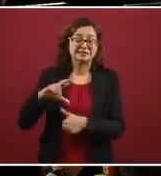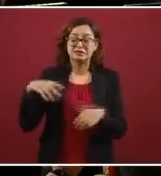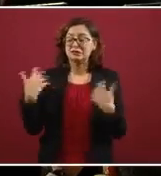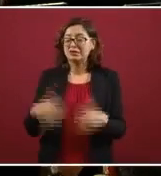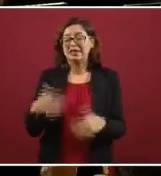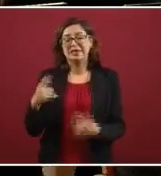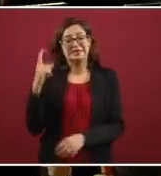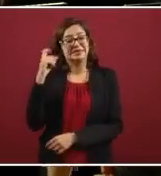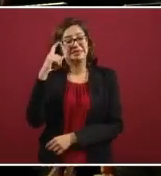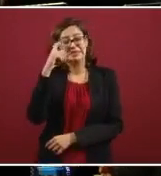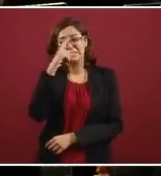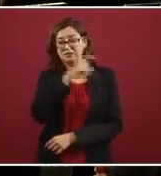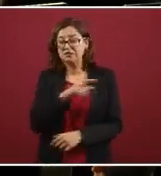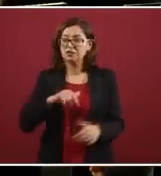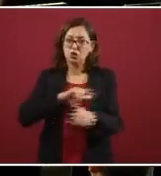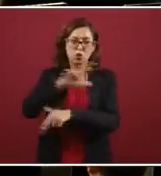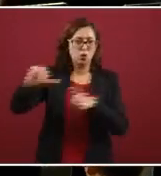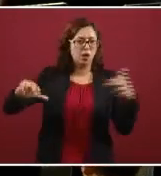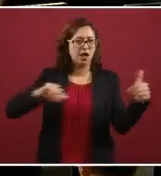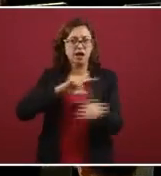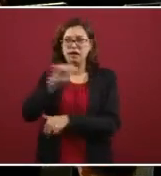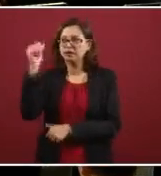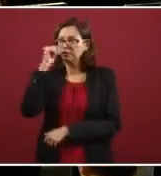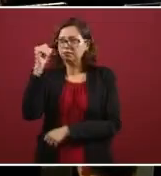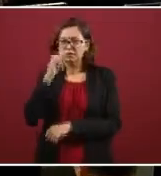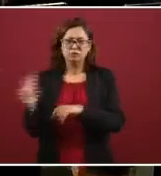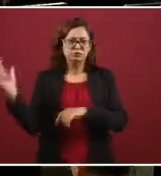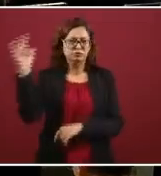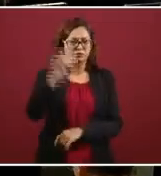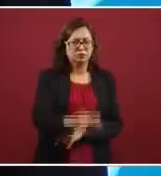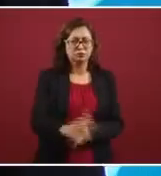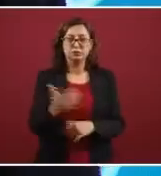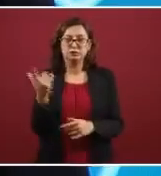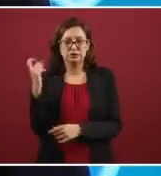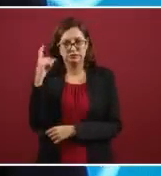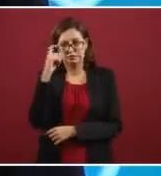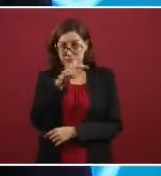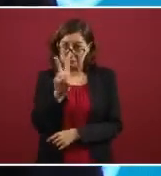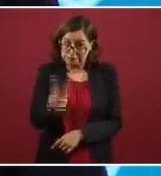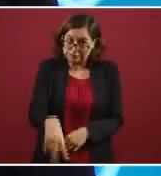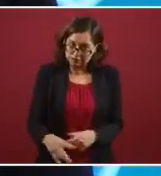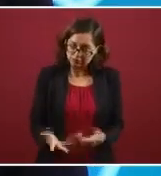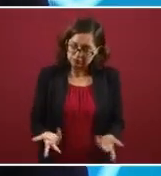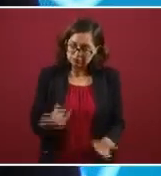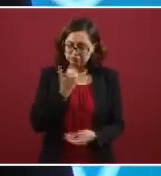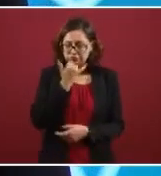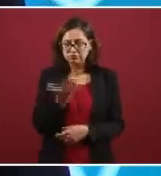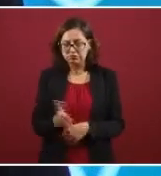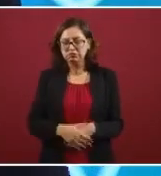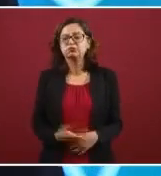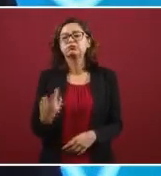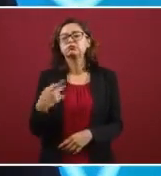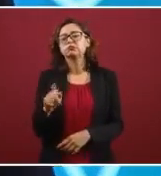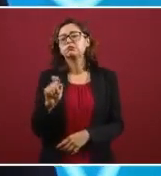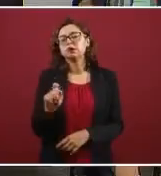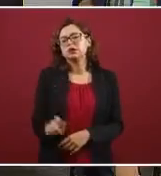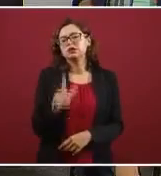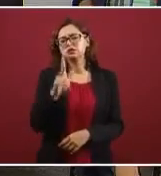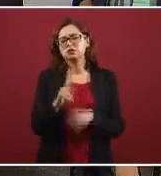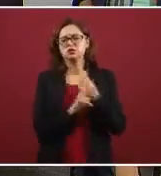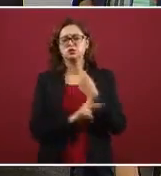llegar en medio de tanto huracán, esa es la verdad. Digo, no es por nada, ¿verdad? 28 países han dicho